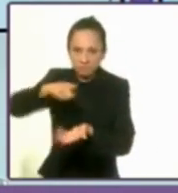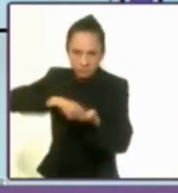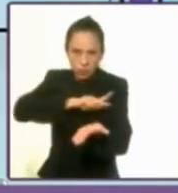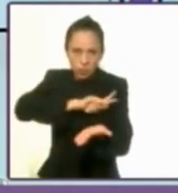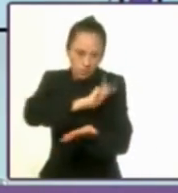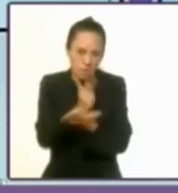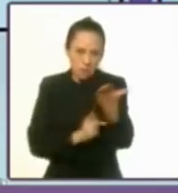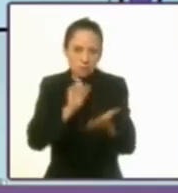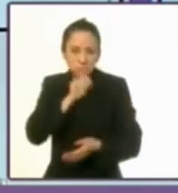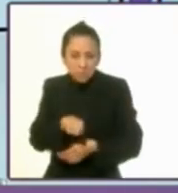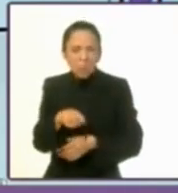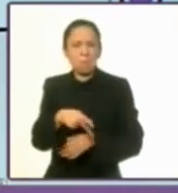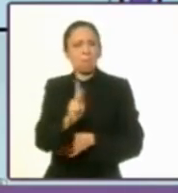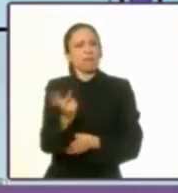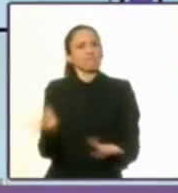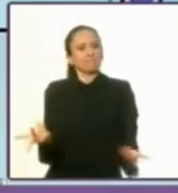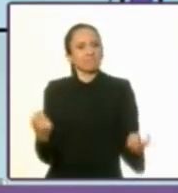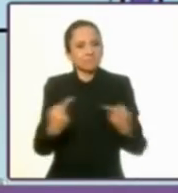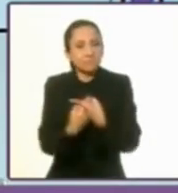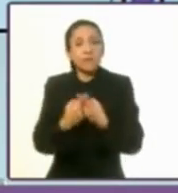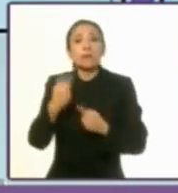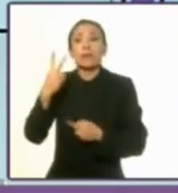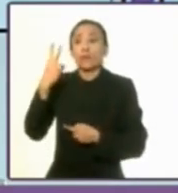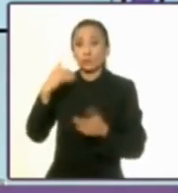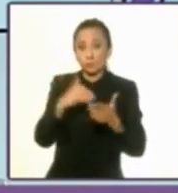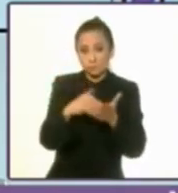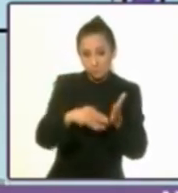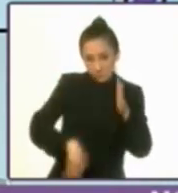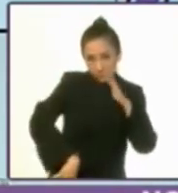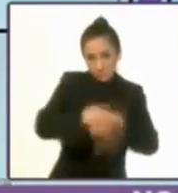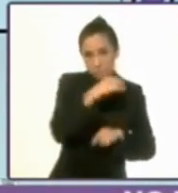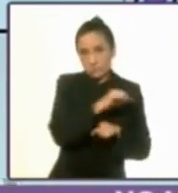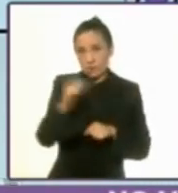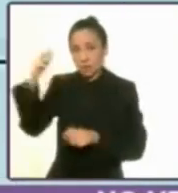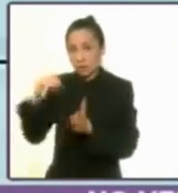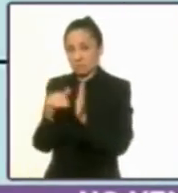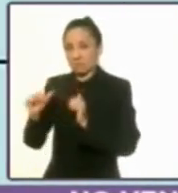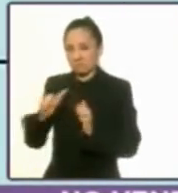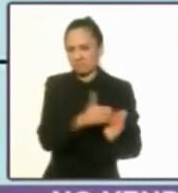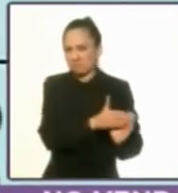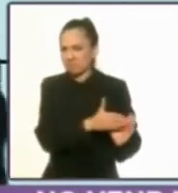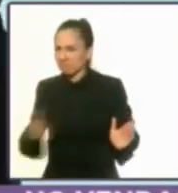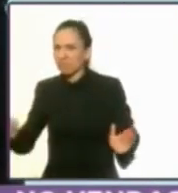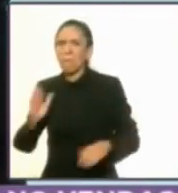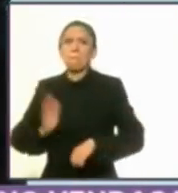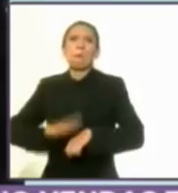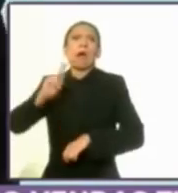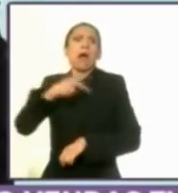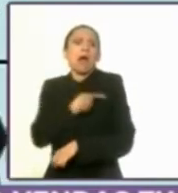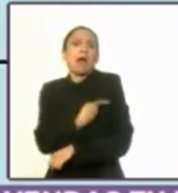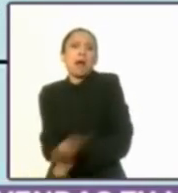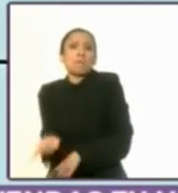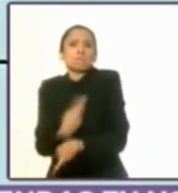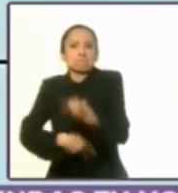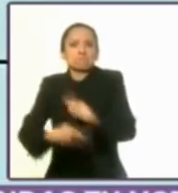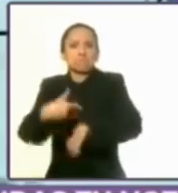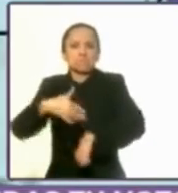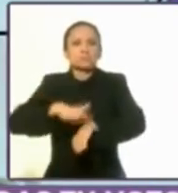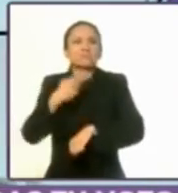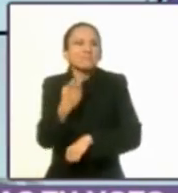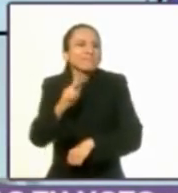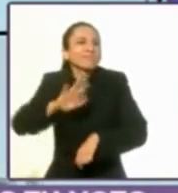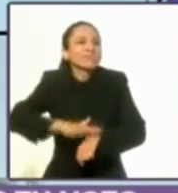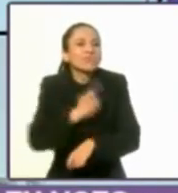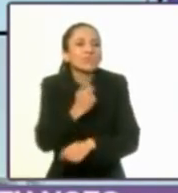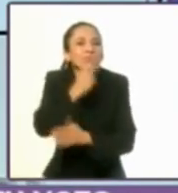pobreza extrema aumentó de 2014 a 2016 y esto es porque estos programas se utilizan precisamente para promover